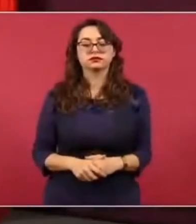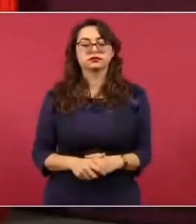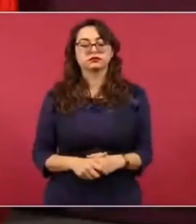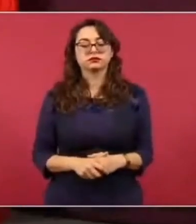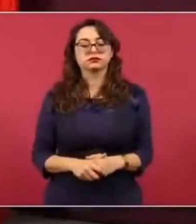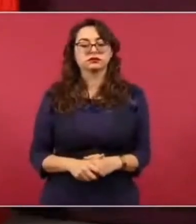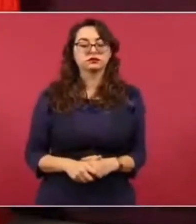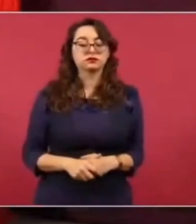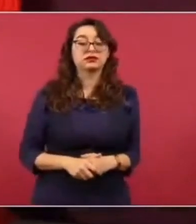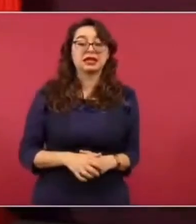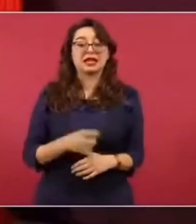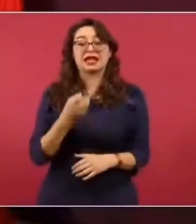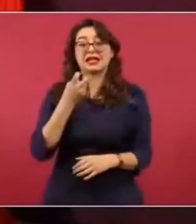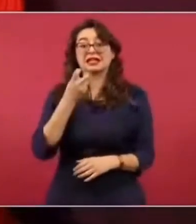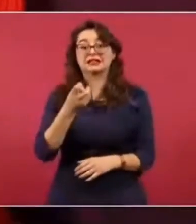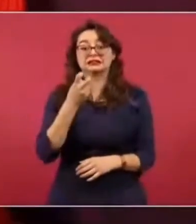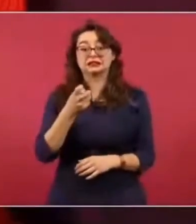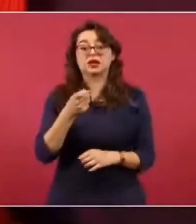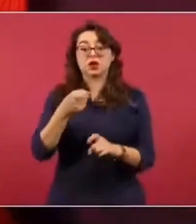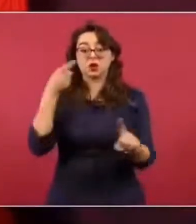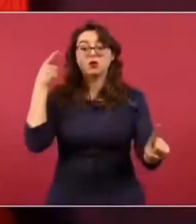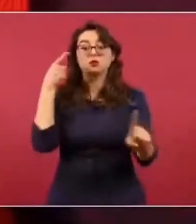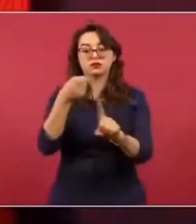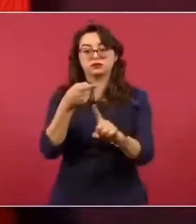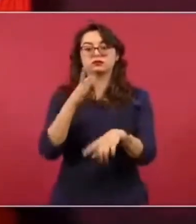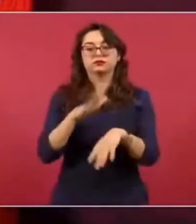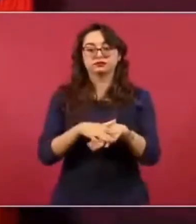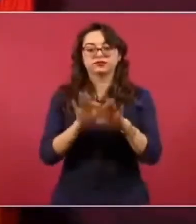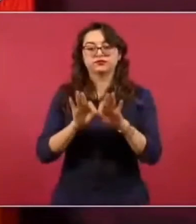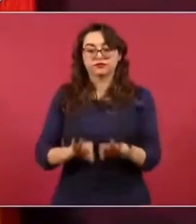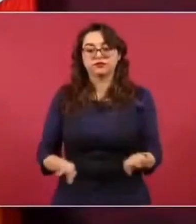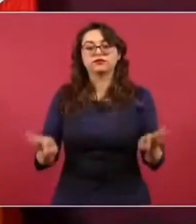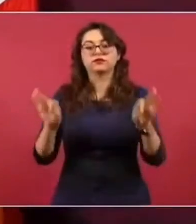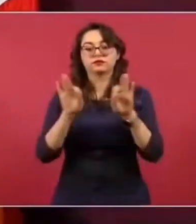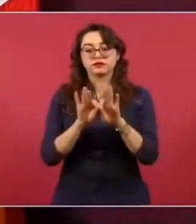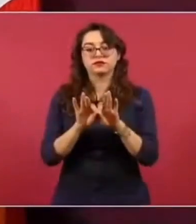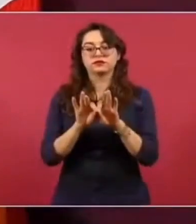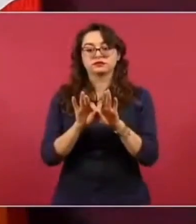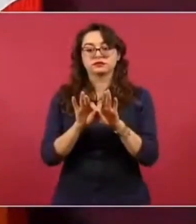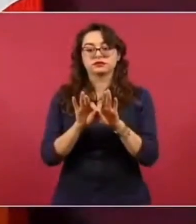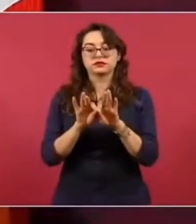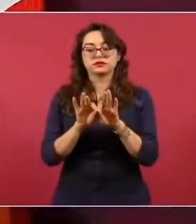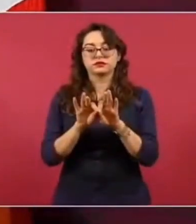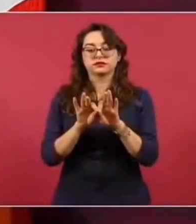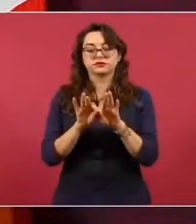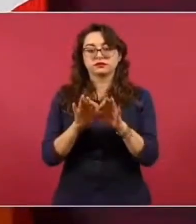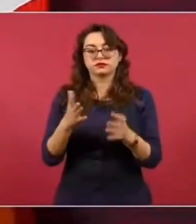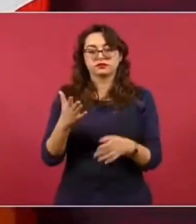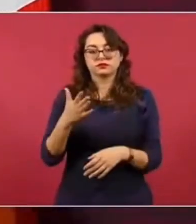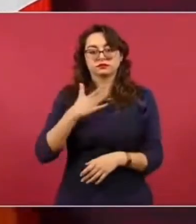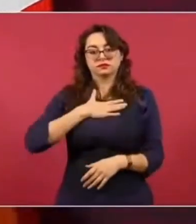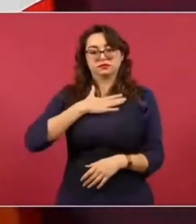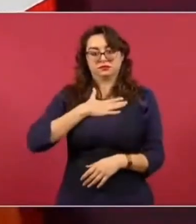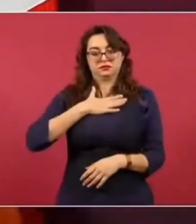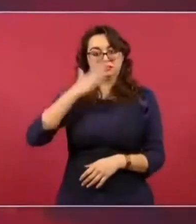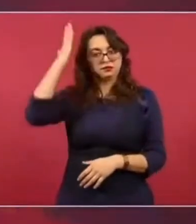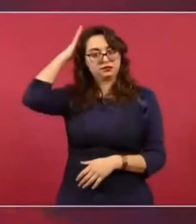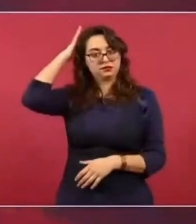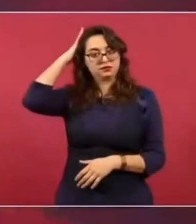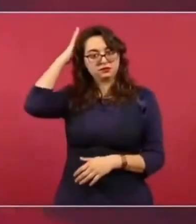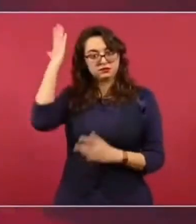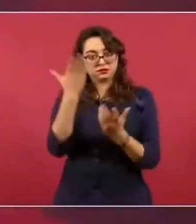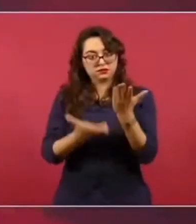hemos hecho y es el aporte, y aclaro, no solo de un dirigente, sino de